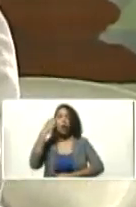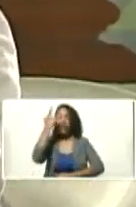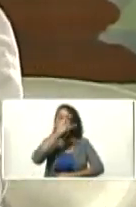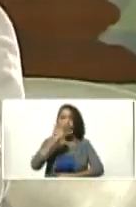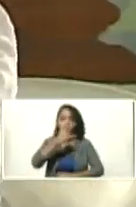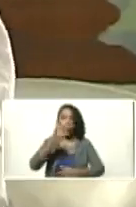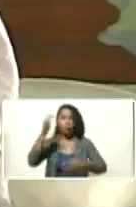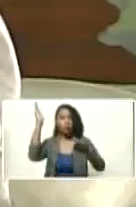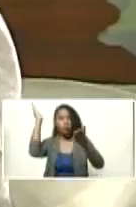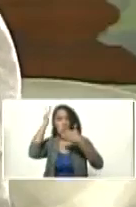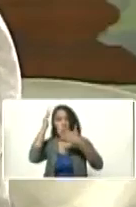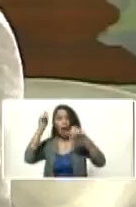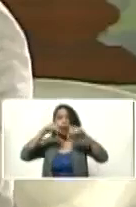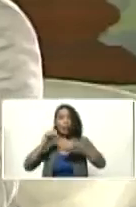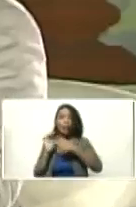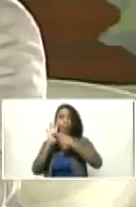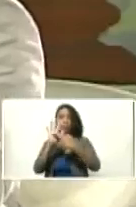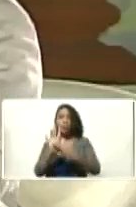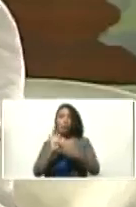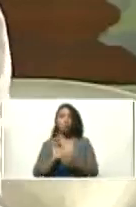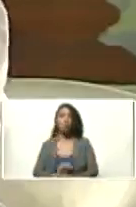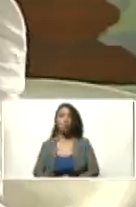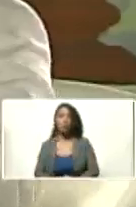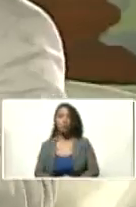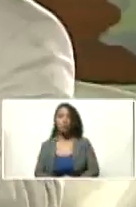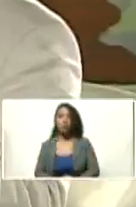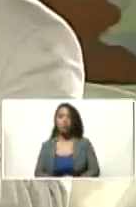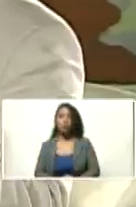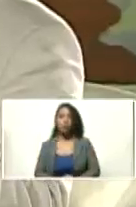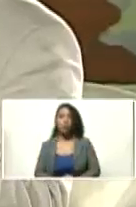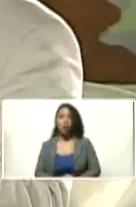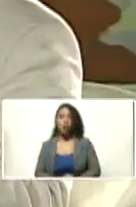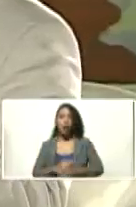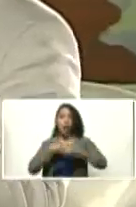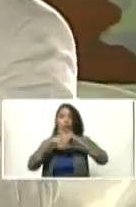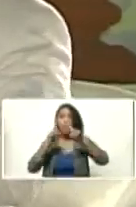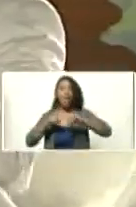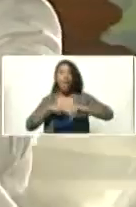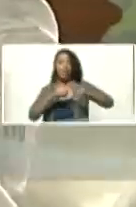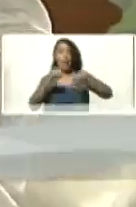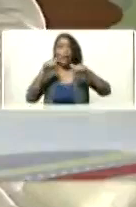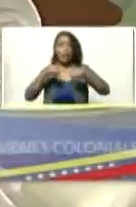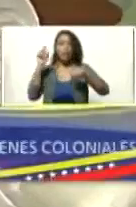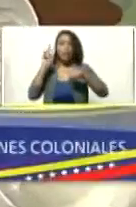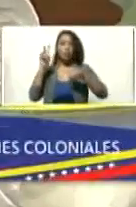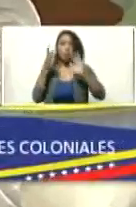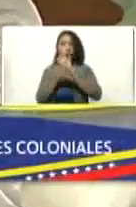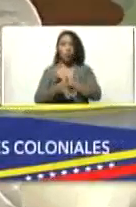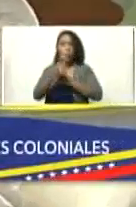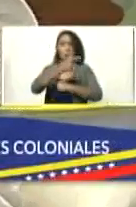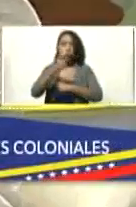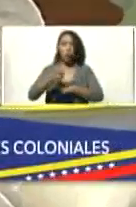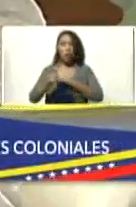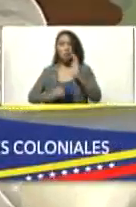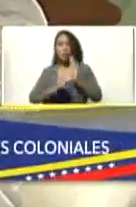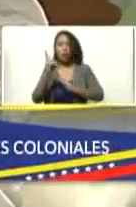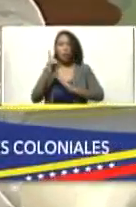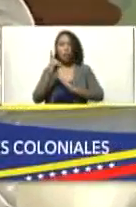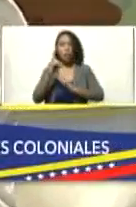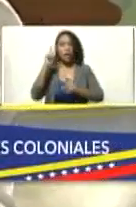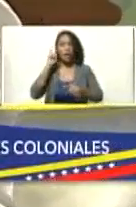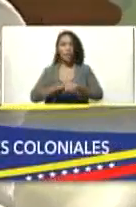euro-afro-indianidad que está aquí representada. Con la diversidad que es Venezuela, con gente que ha desarrollado décadas